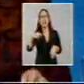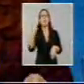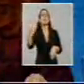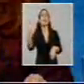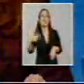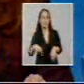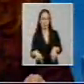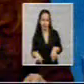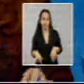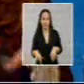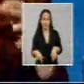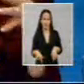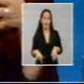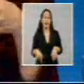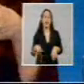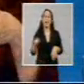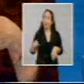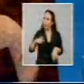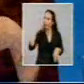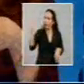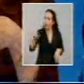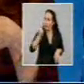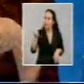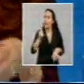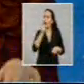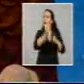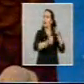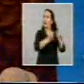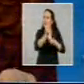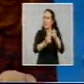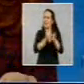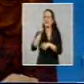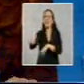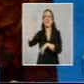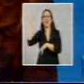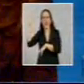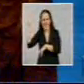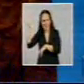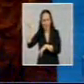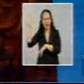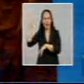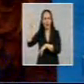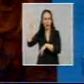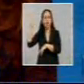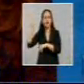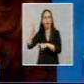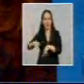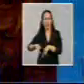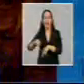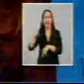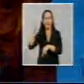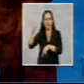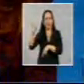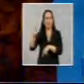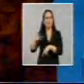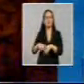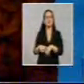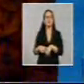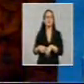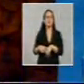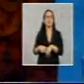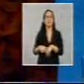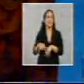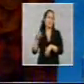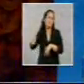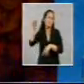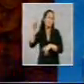empleo, la importante empresa brasilera Barf de RFA Foods